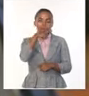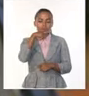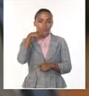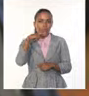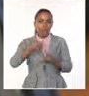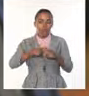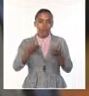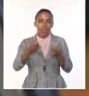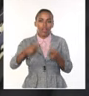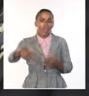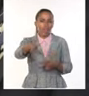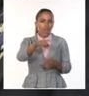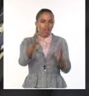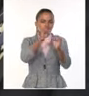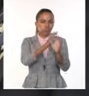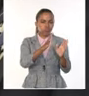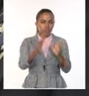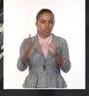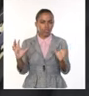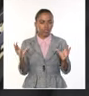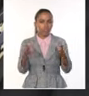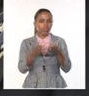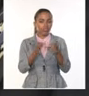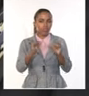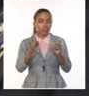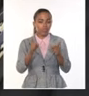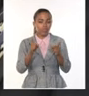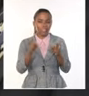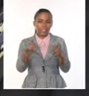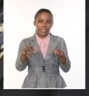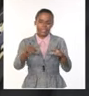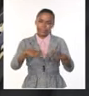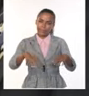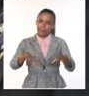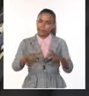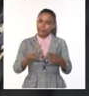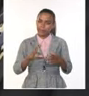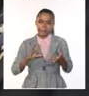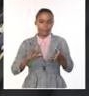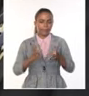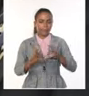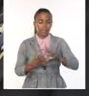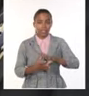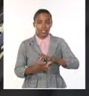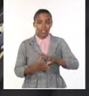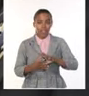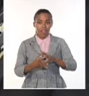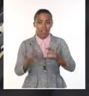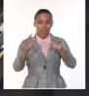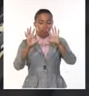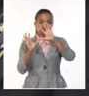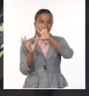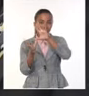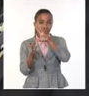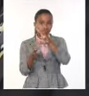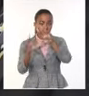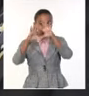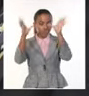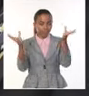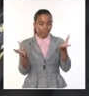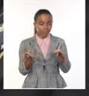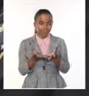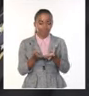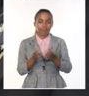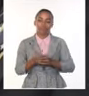cumbre en circunstancias tan complejas y decisivas como las que vive el mundo ahora mismo. La